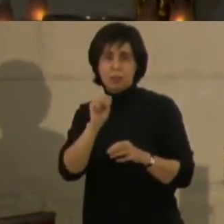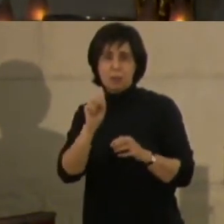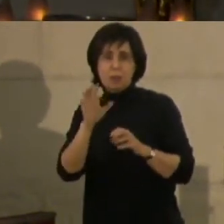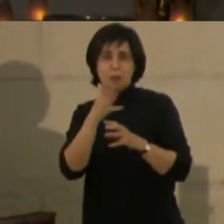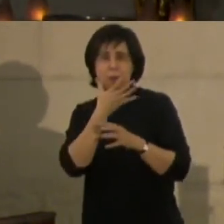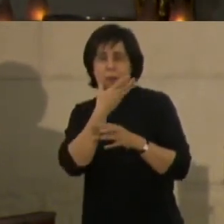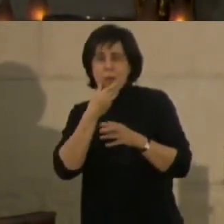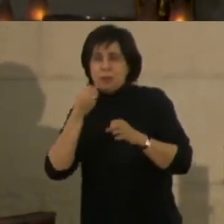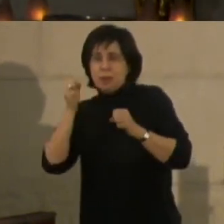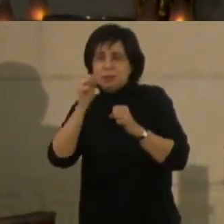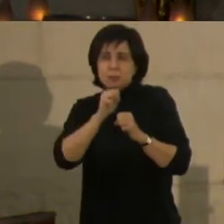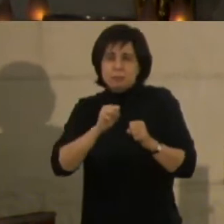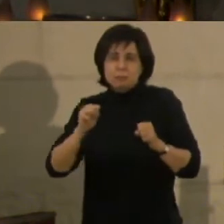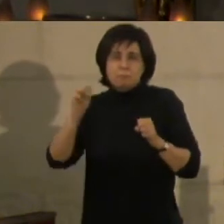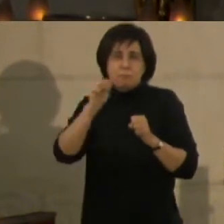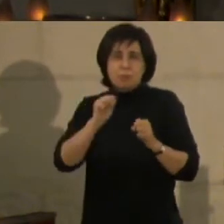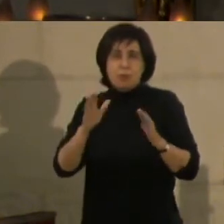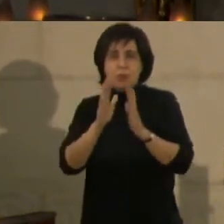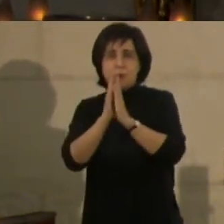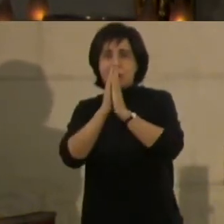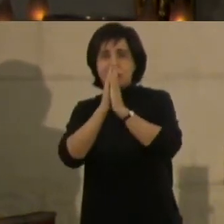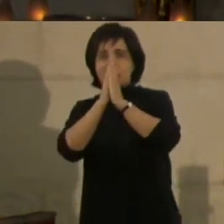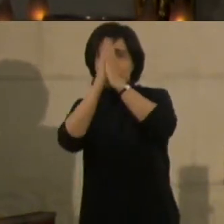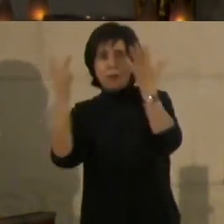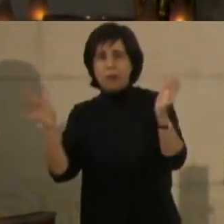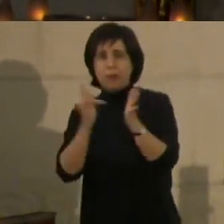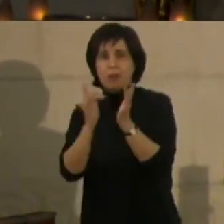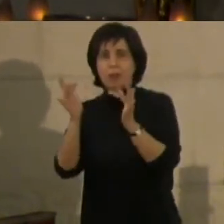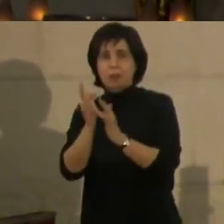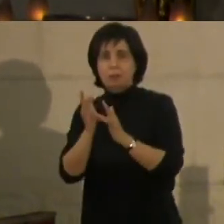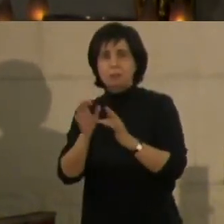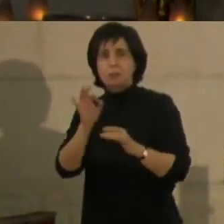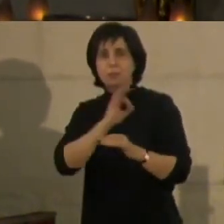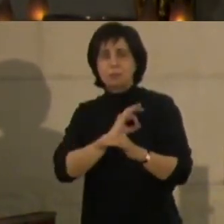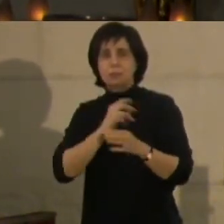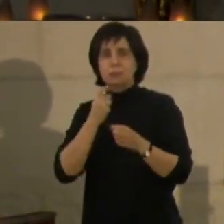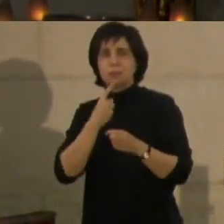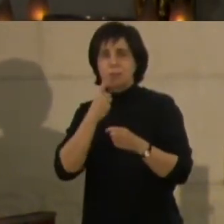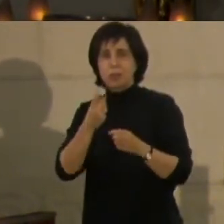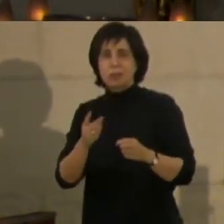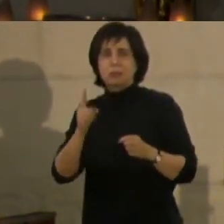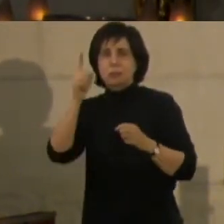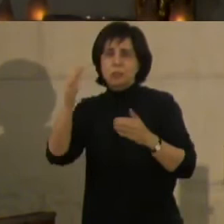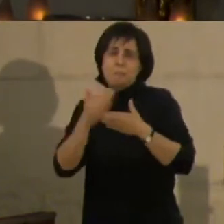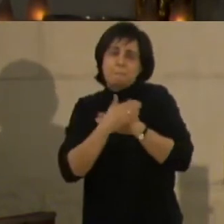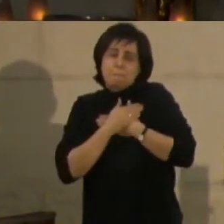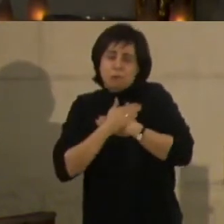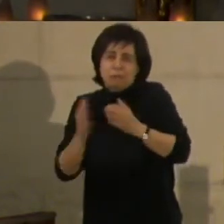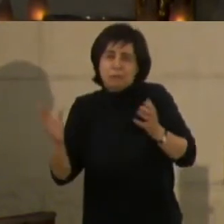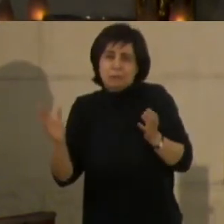belleza extraordinaria, el evangelio que acabamos de proclamar, donde el Señor nos decía, Dios amó tanto al